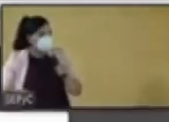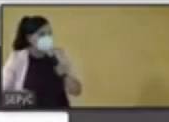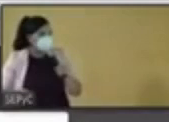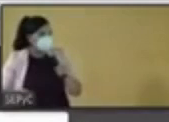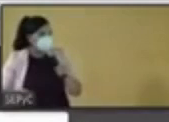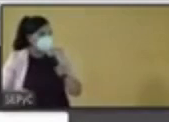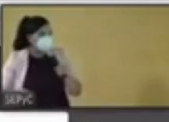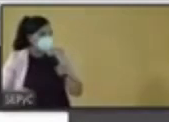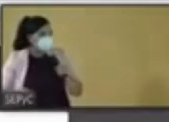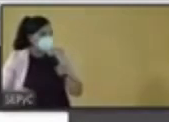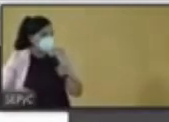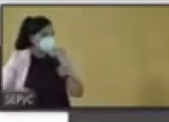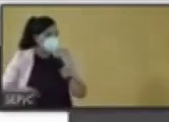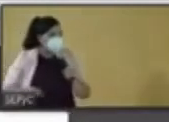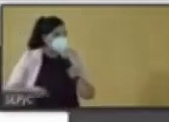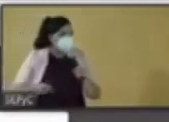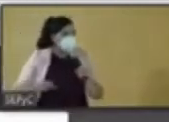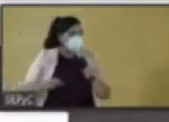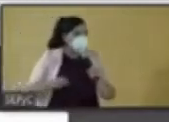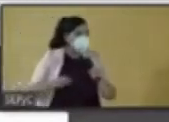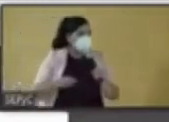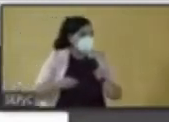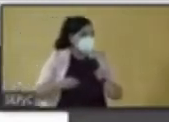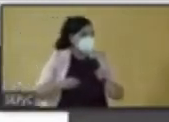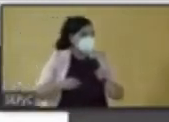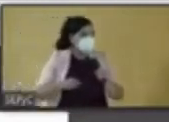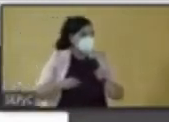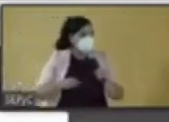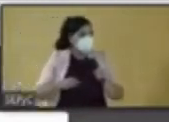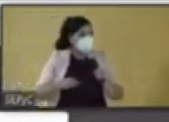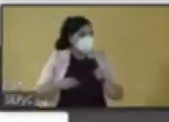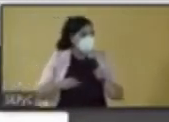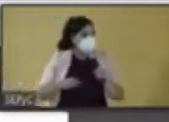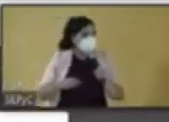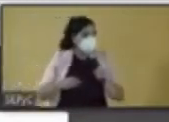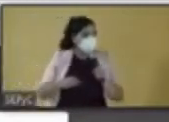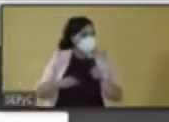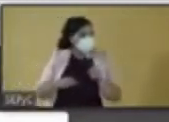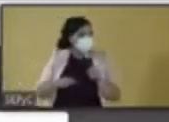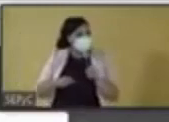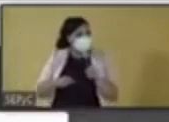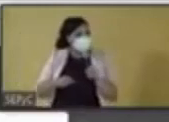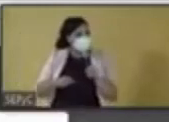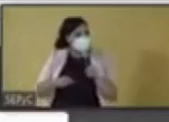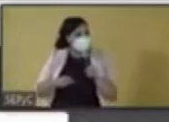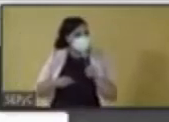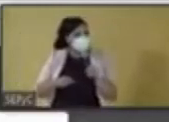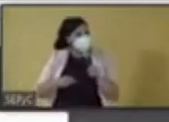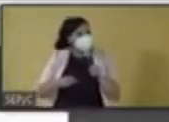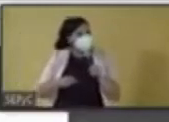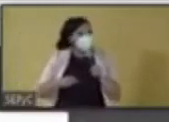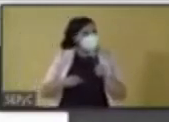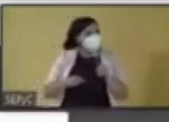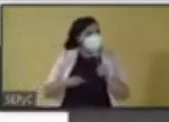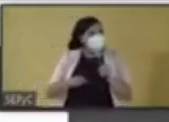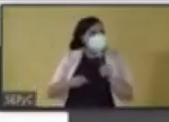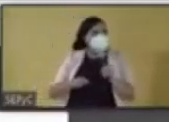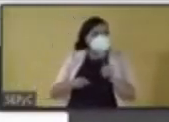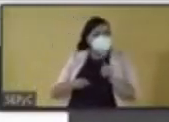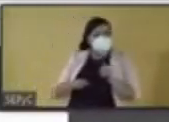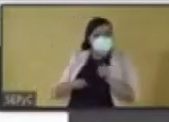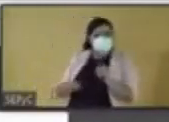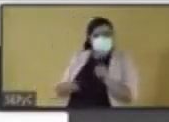eso sucede mucho. Ustedes para identificar las plazas con que cuentan tienen claves, sin embargo aquí no la vamos a utilizar. Podemos